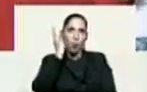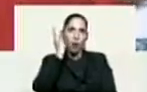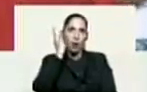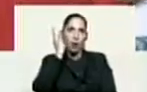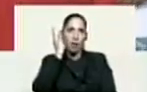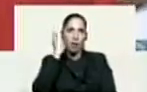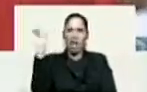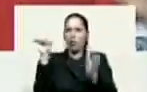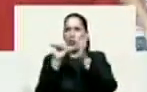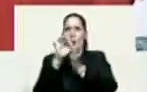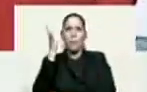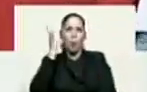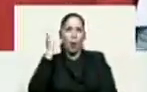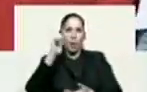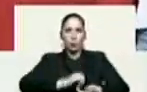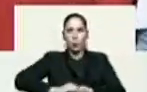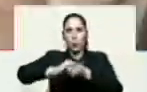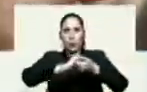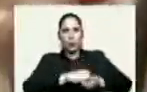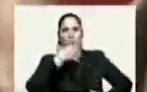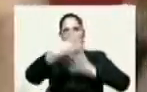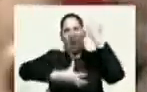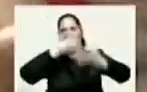¿Dónde están las mujeres de Trujillo?